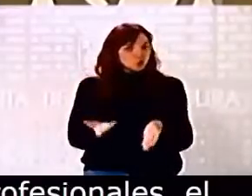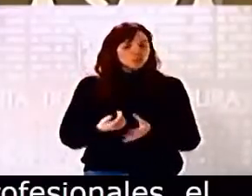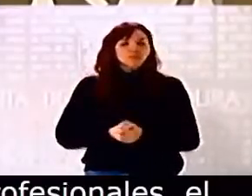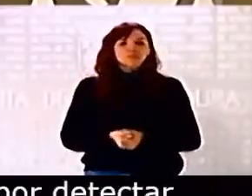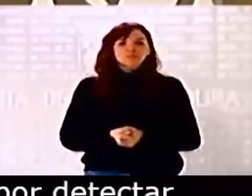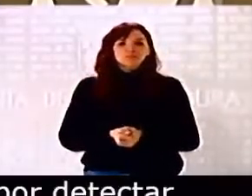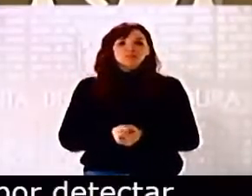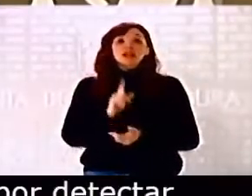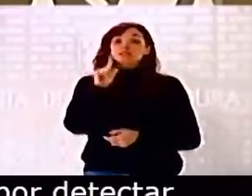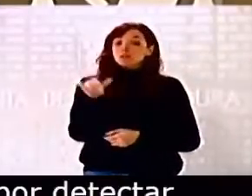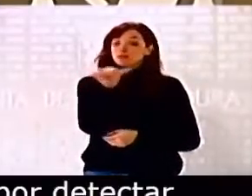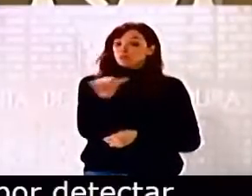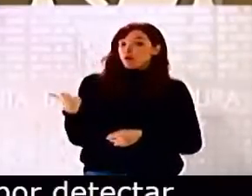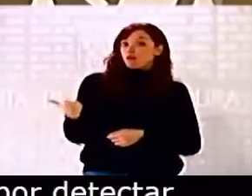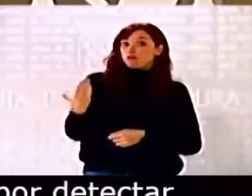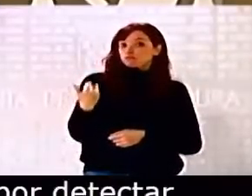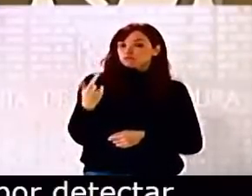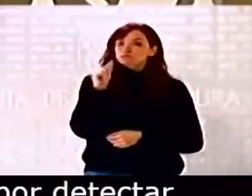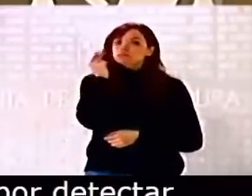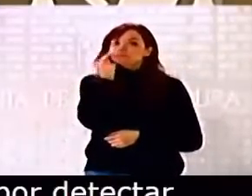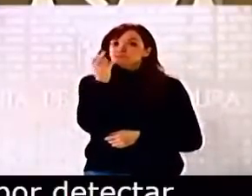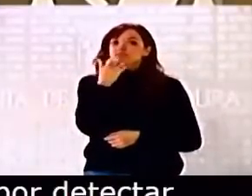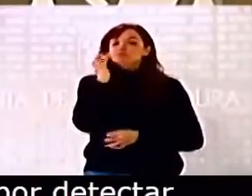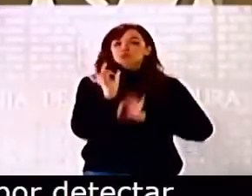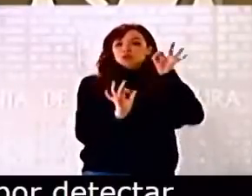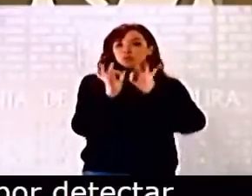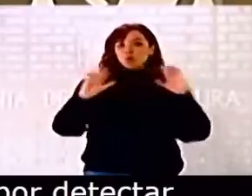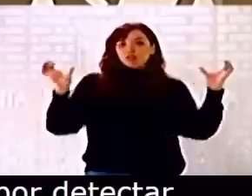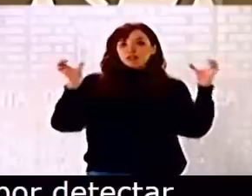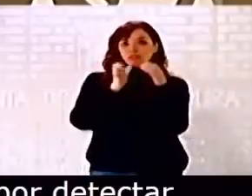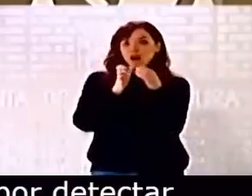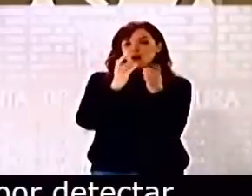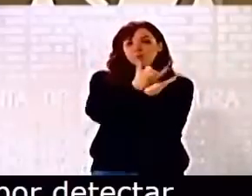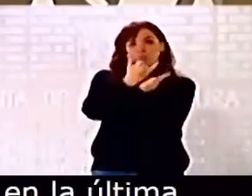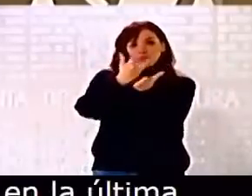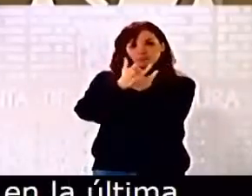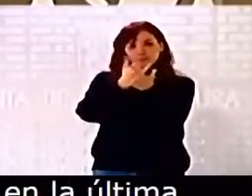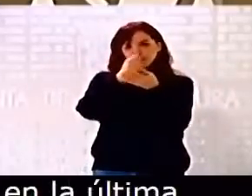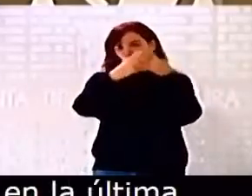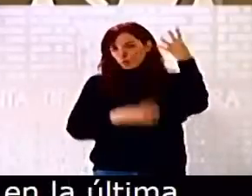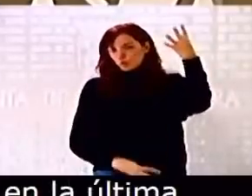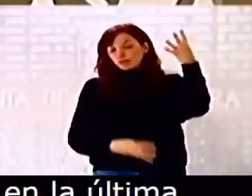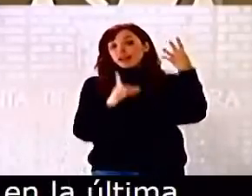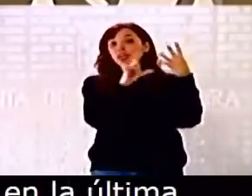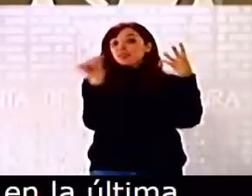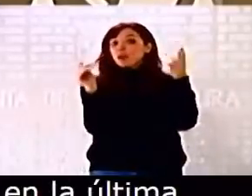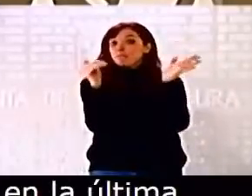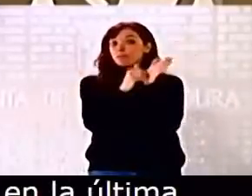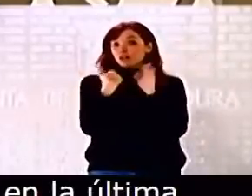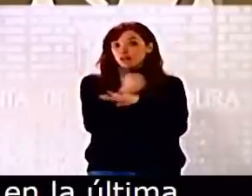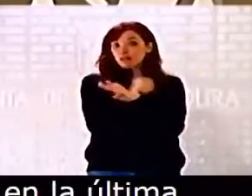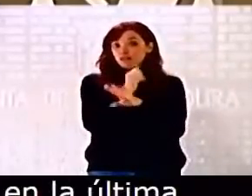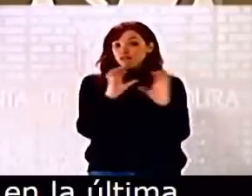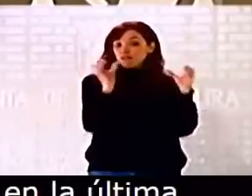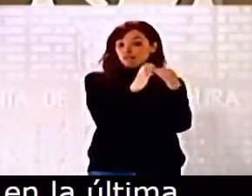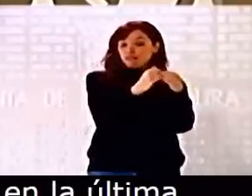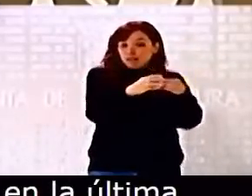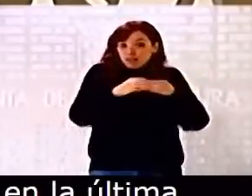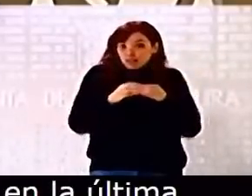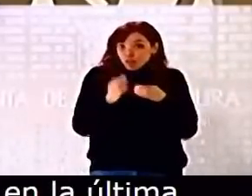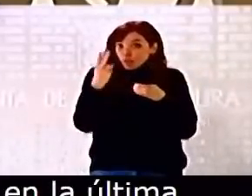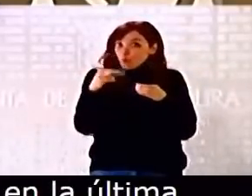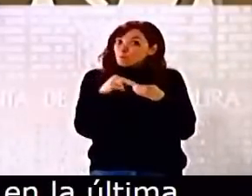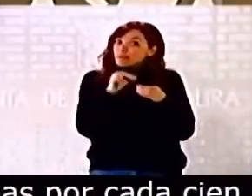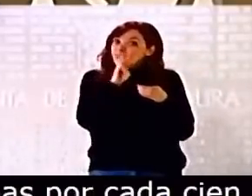en la última semana. El hecho de que tengamos una tasa de pruebas por cada 100.000 habitantes de